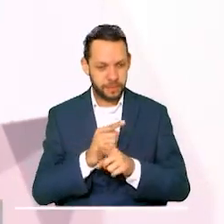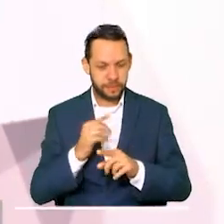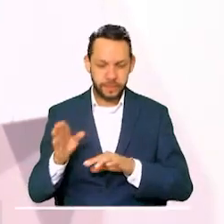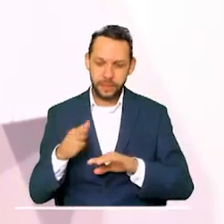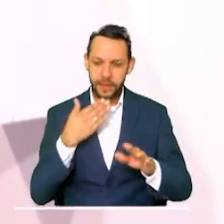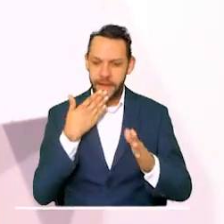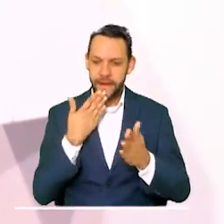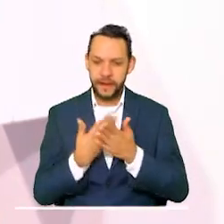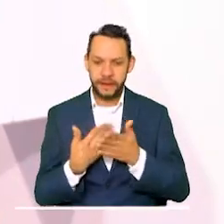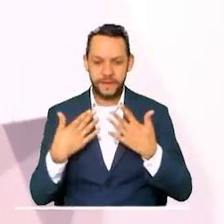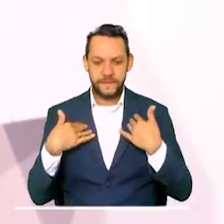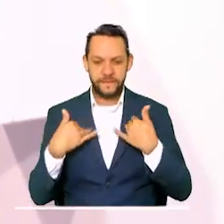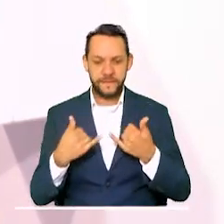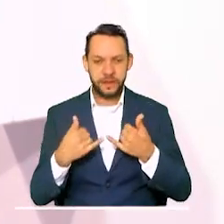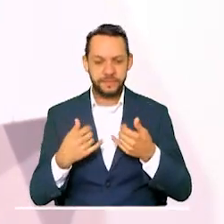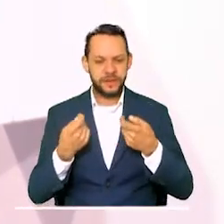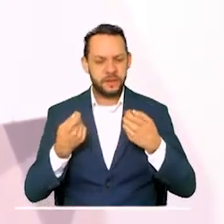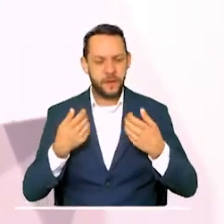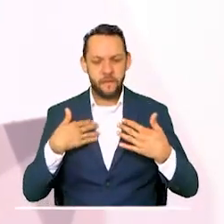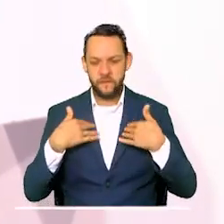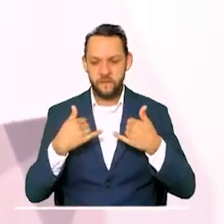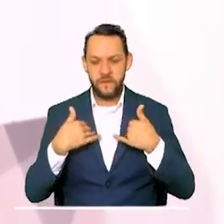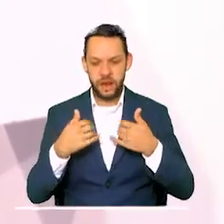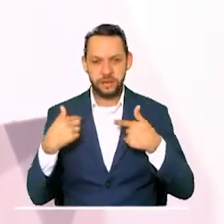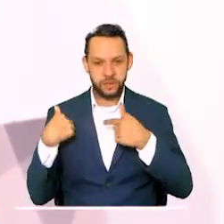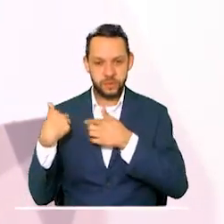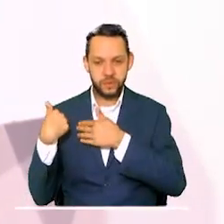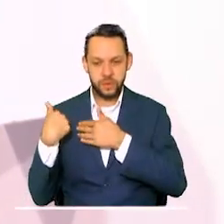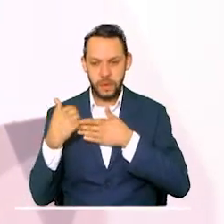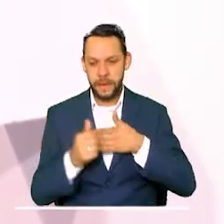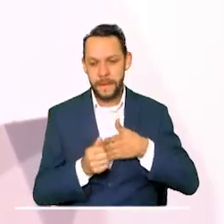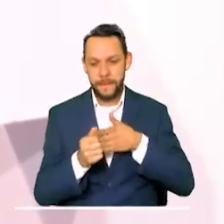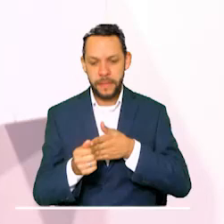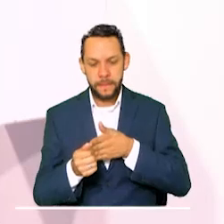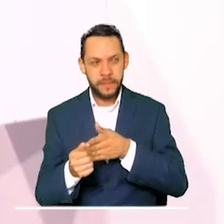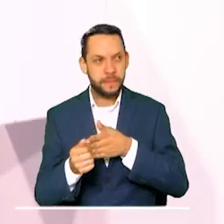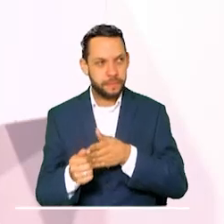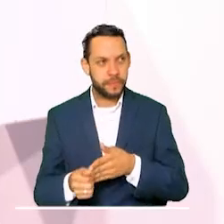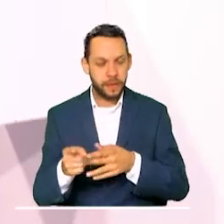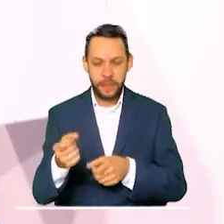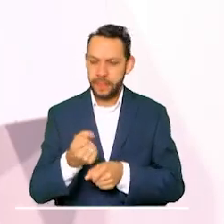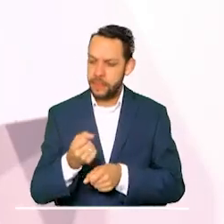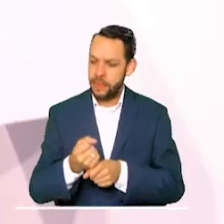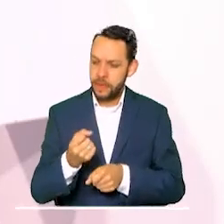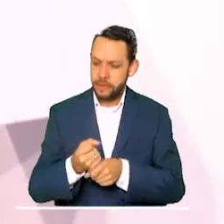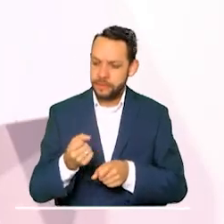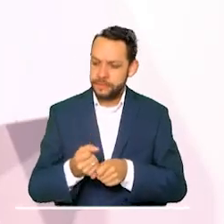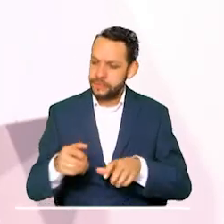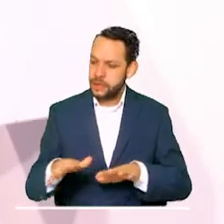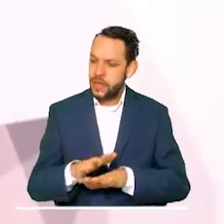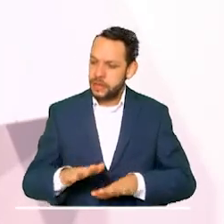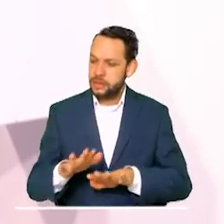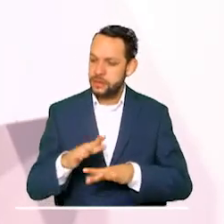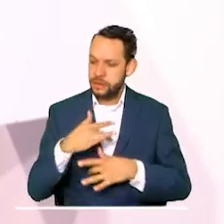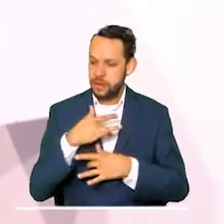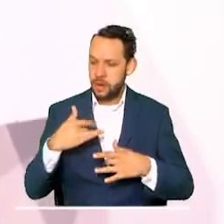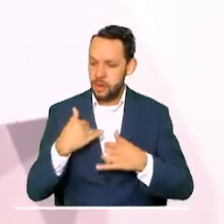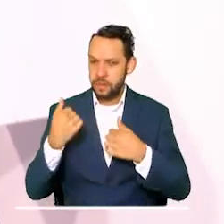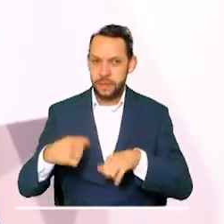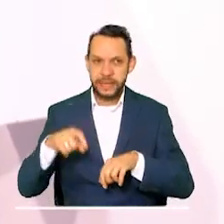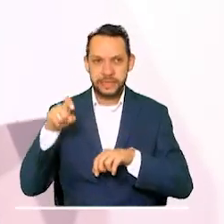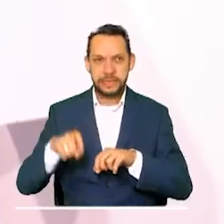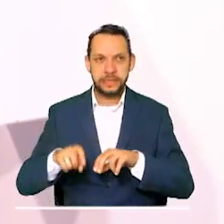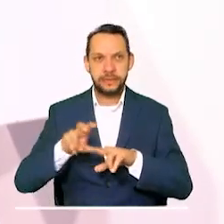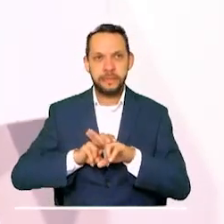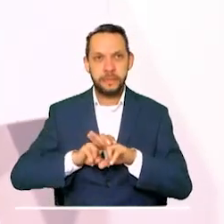aquí. Yo soy Krish Benvenuti, coach de Bienestar Total. Trabajo en el Parque de la Salud del Dr. Rojas, aquí en Manizales,